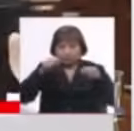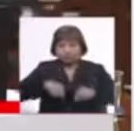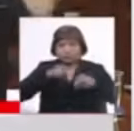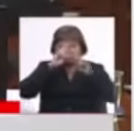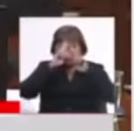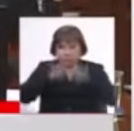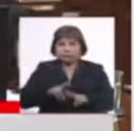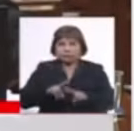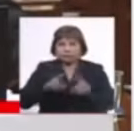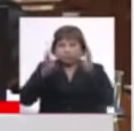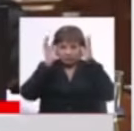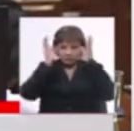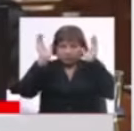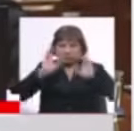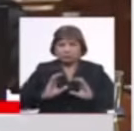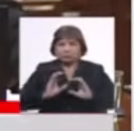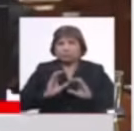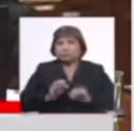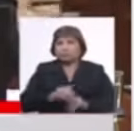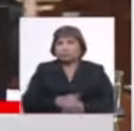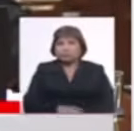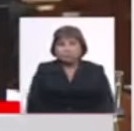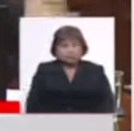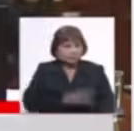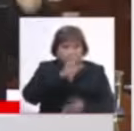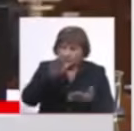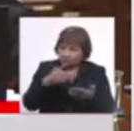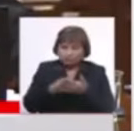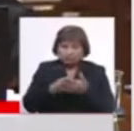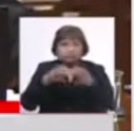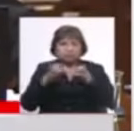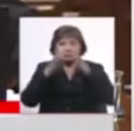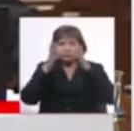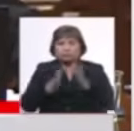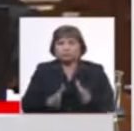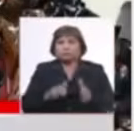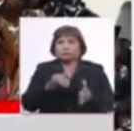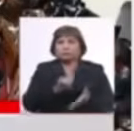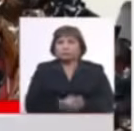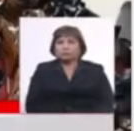se respetan Los acuerdos todos los